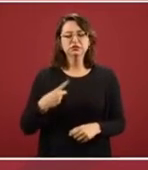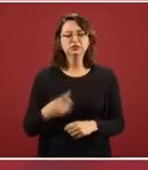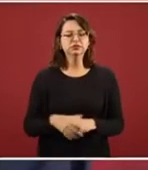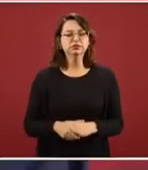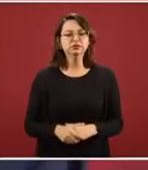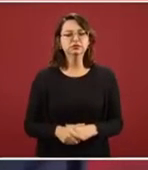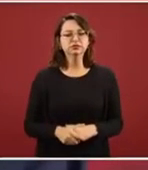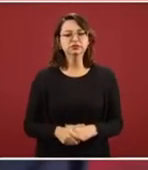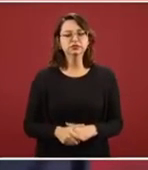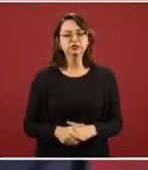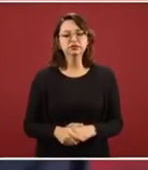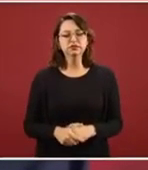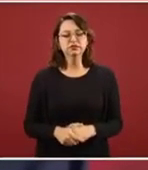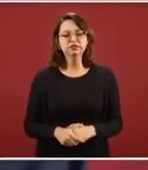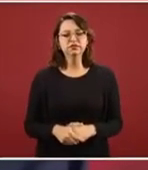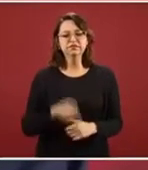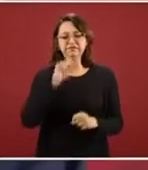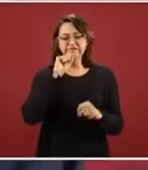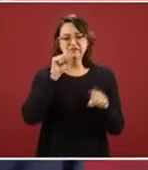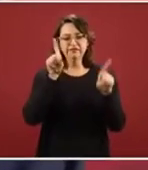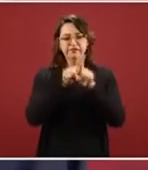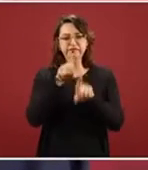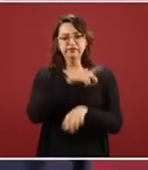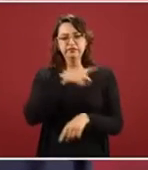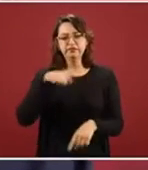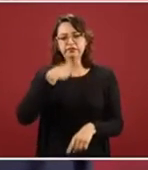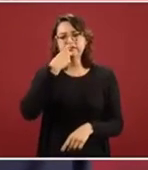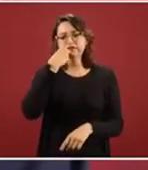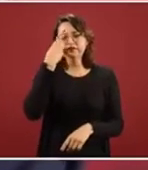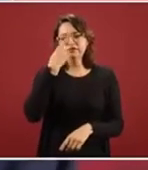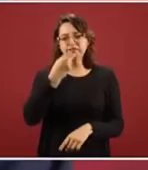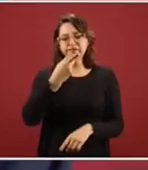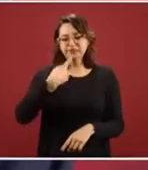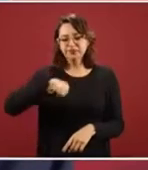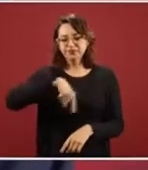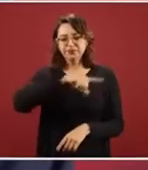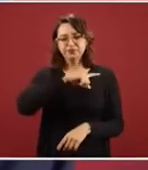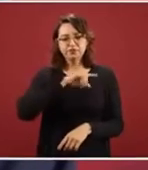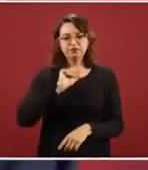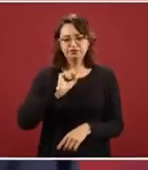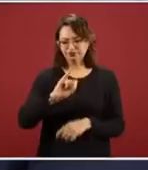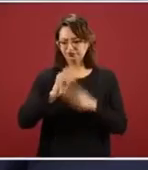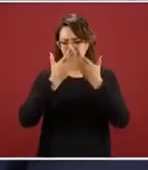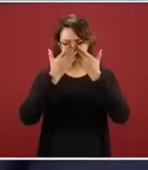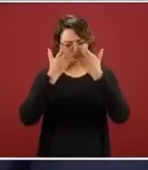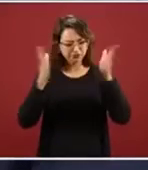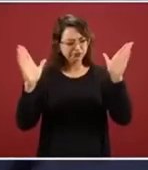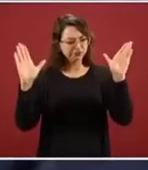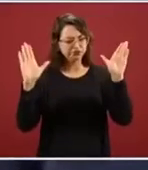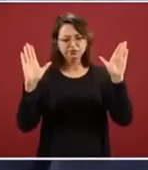También comentar que nosotros estamos abiertos a que